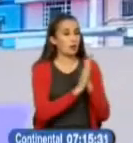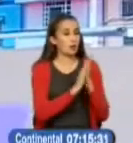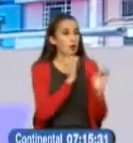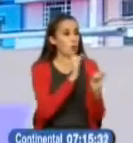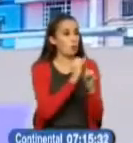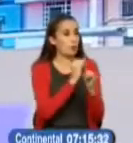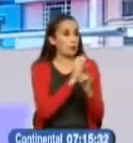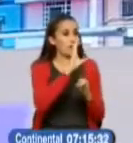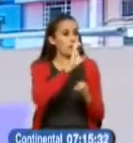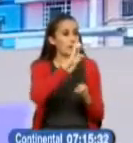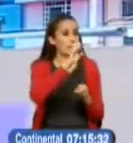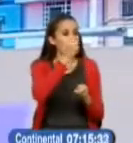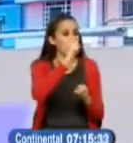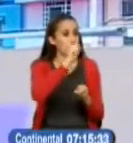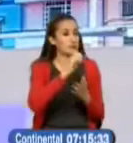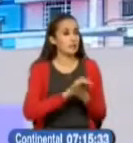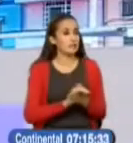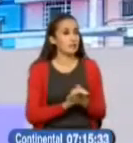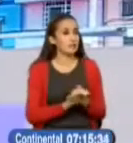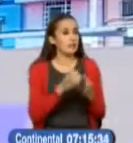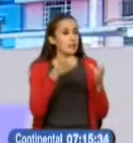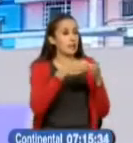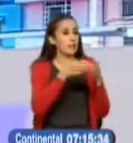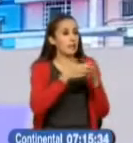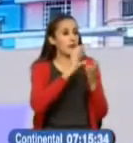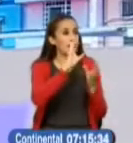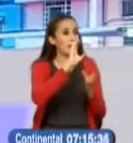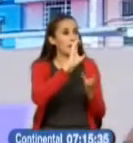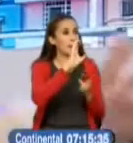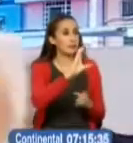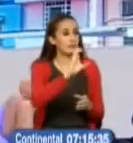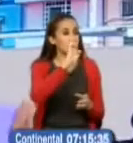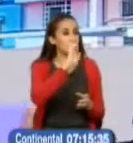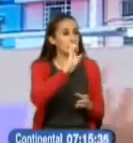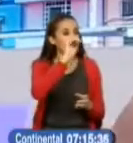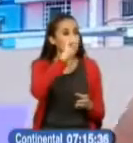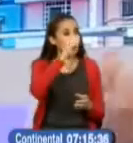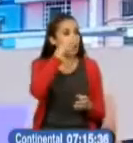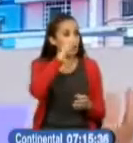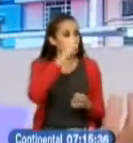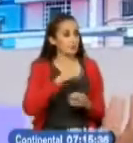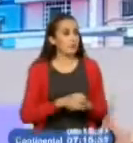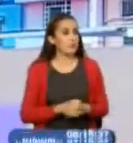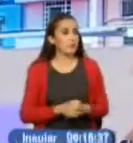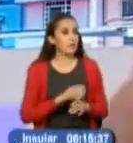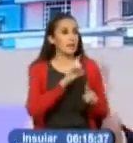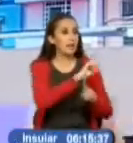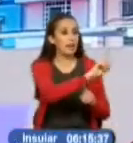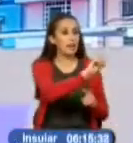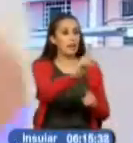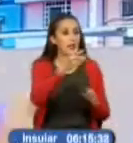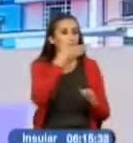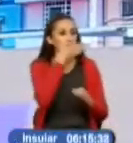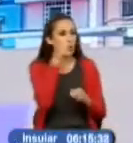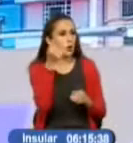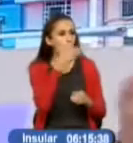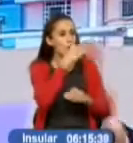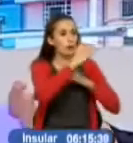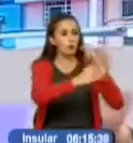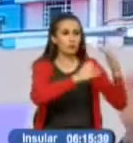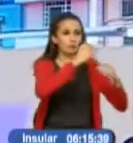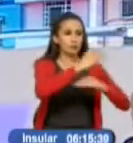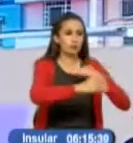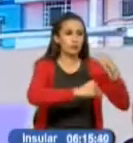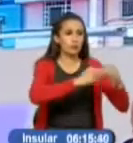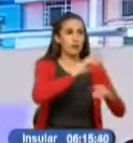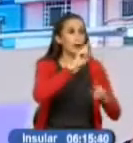CES, el Consejo de Educación Superior, como el CEACES. A diferencia de antes, cada una de las carreras, hay que mejorar mucho los procedimientos, pero